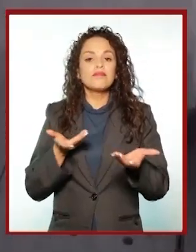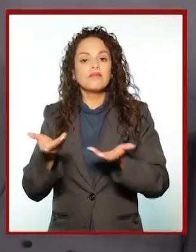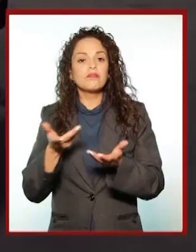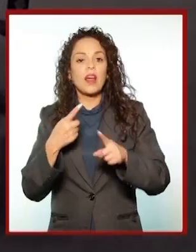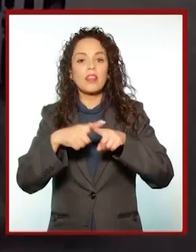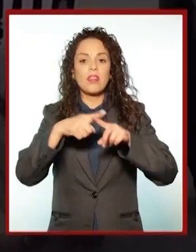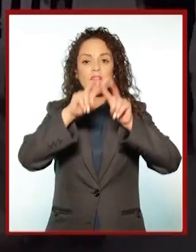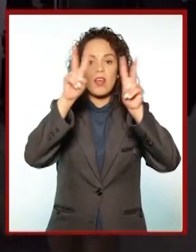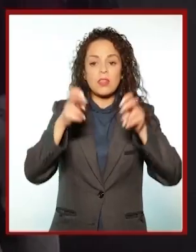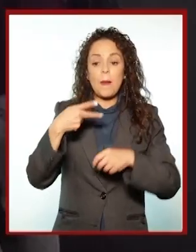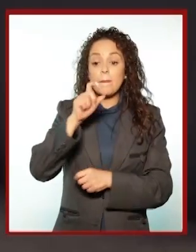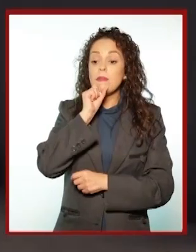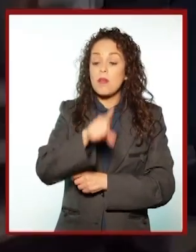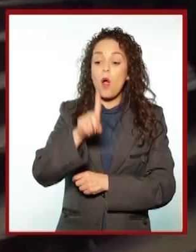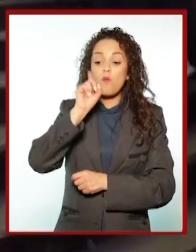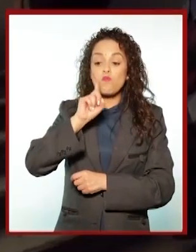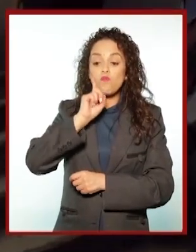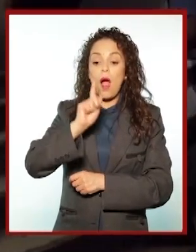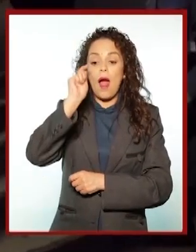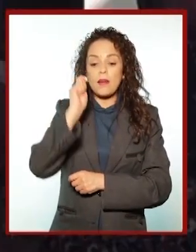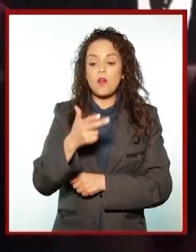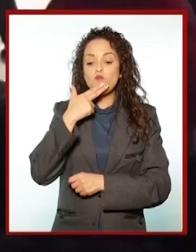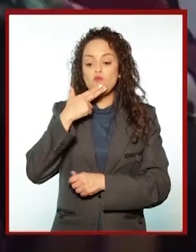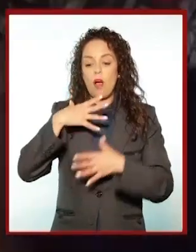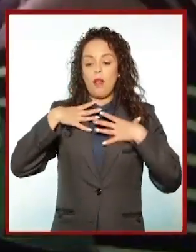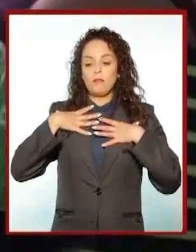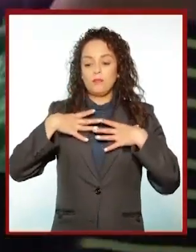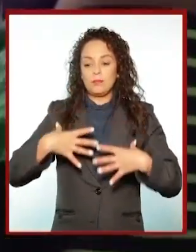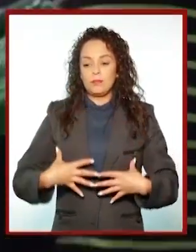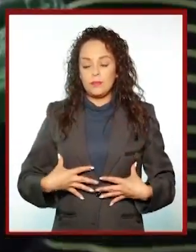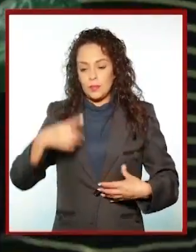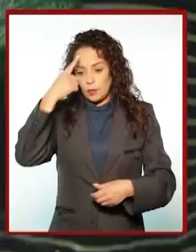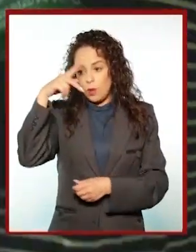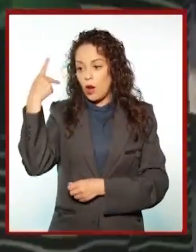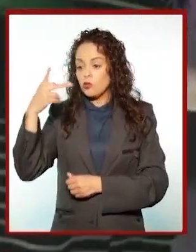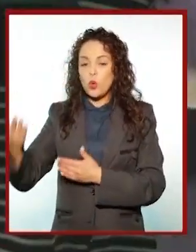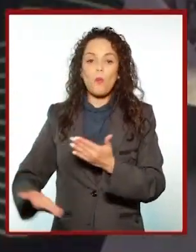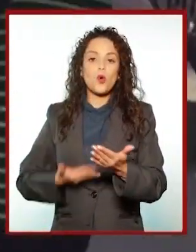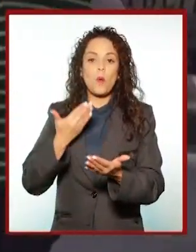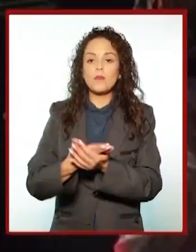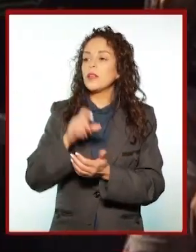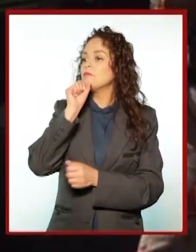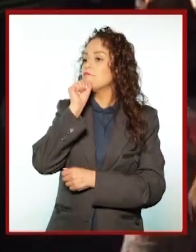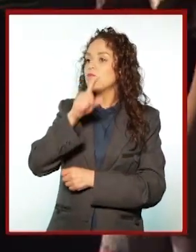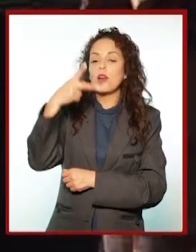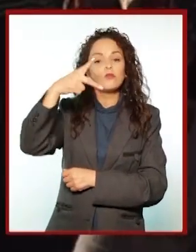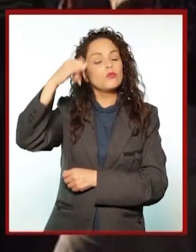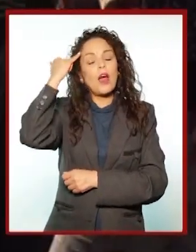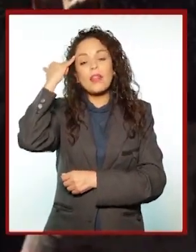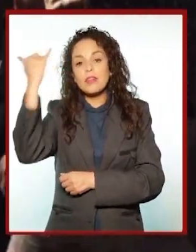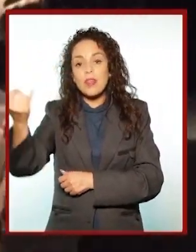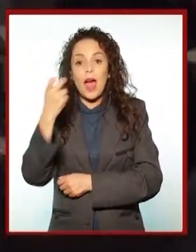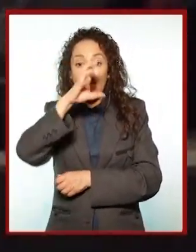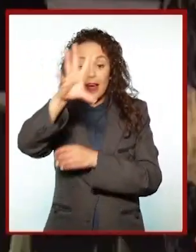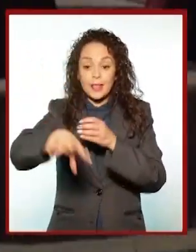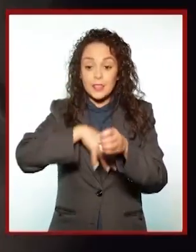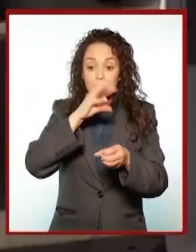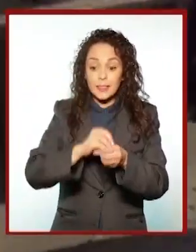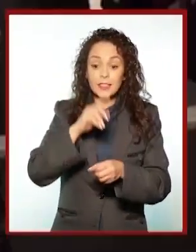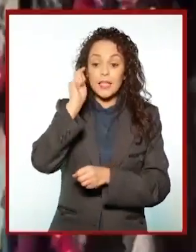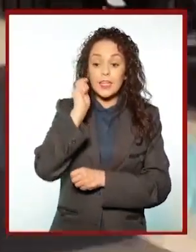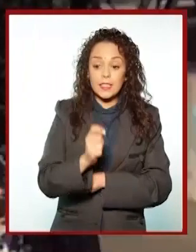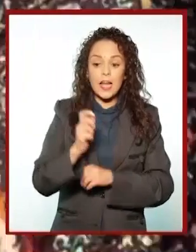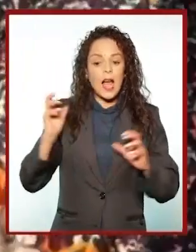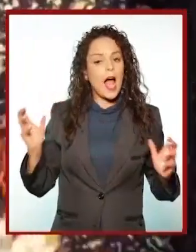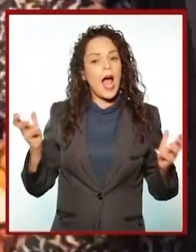mismo tiempo para que las chicas se apropien del textil electrónico y hagan sus propias propuestas, ¿no? Y bueno, y todo esto tiene